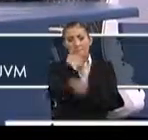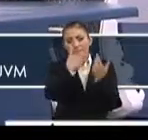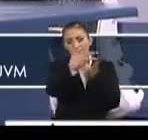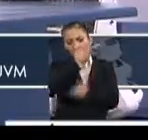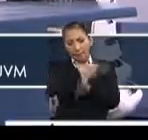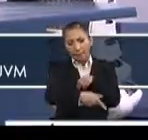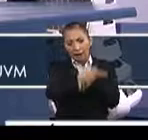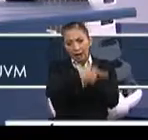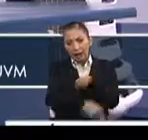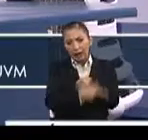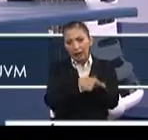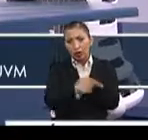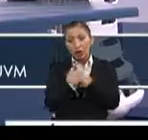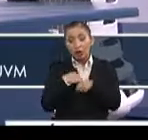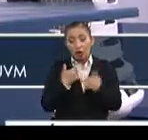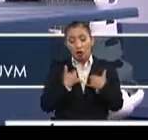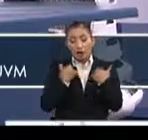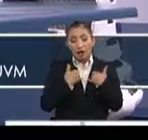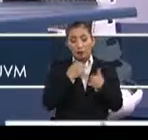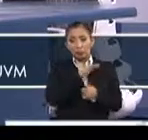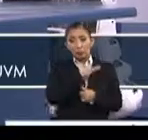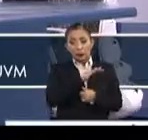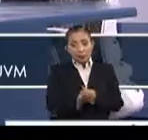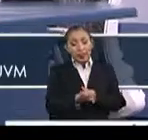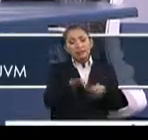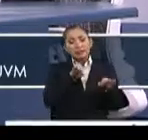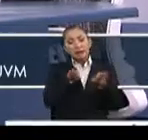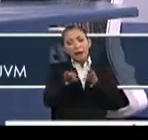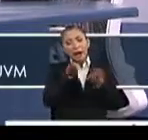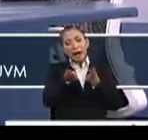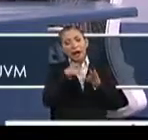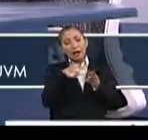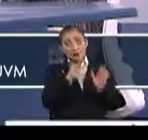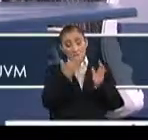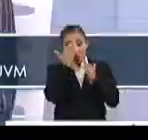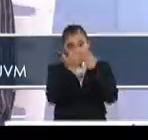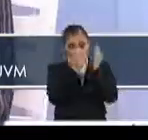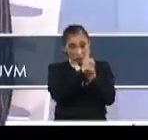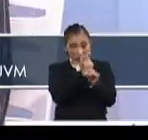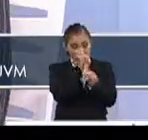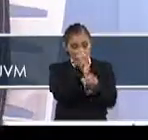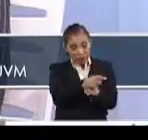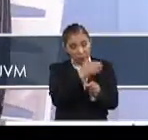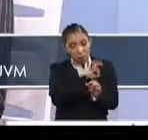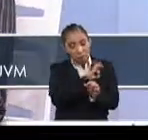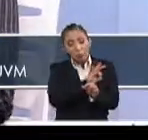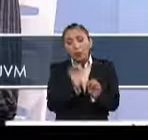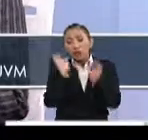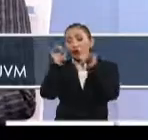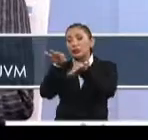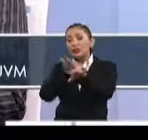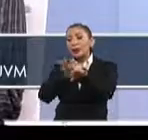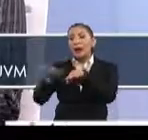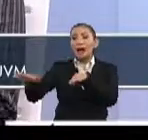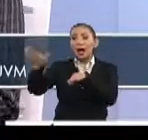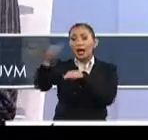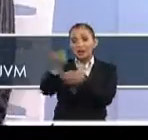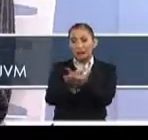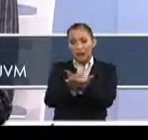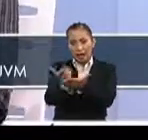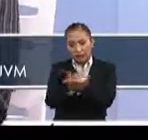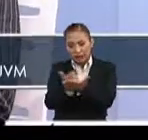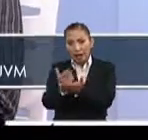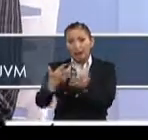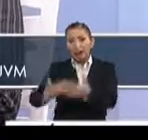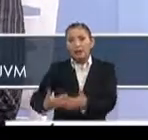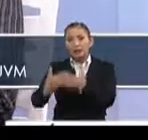del riesgo, de manera tal que los chicos pueden trabajar, una persona que estudia esta carrera puede trabajar en el área financiera